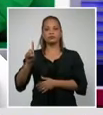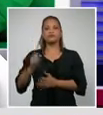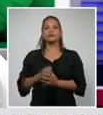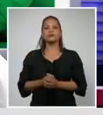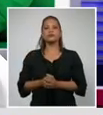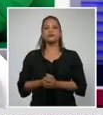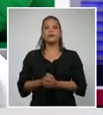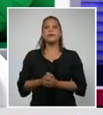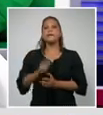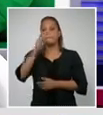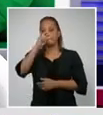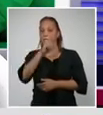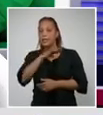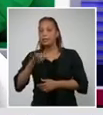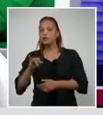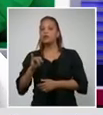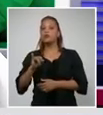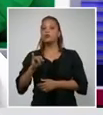menores de 6